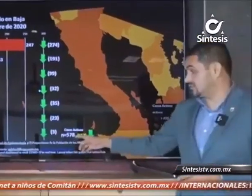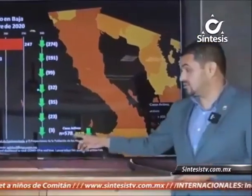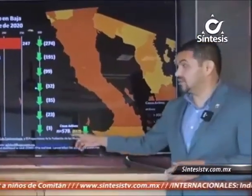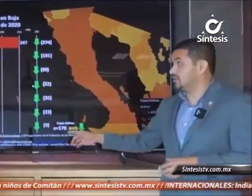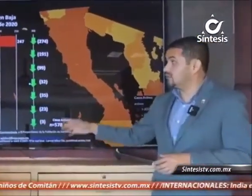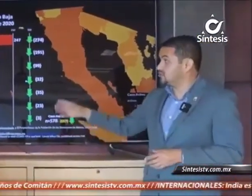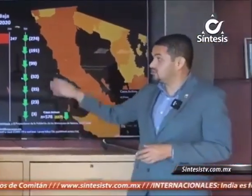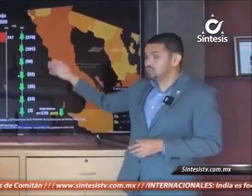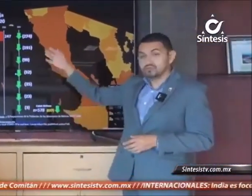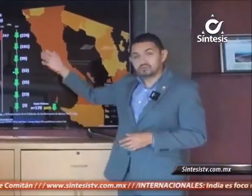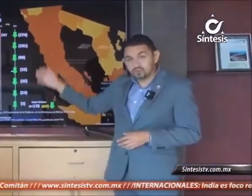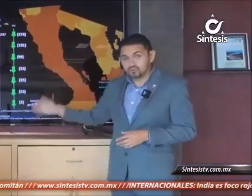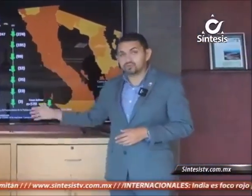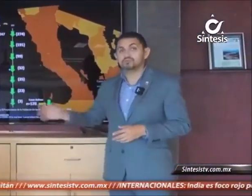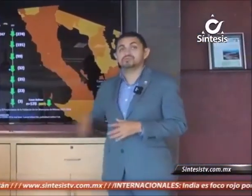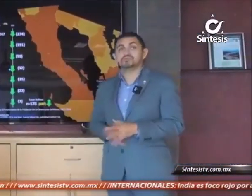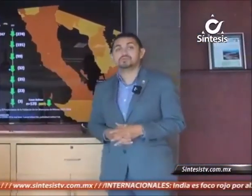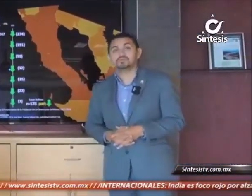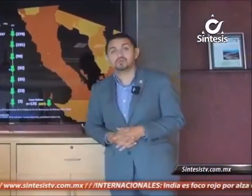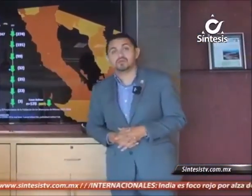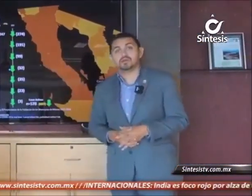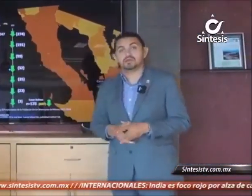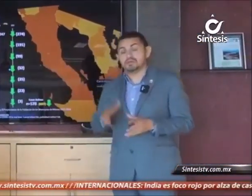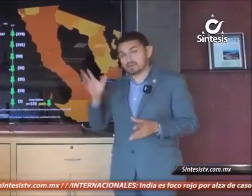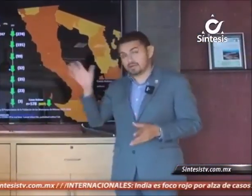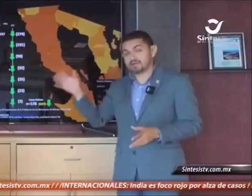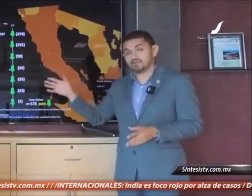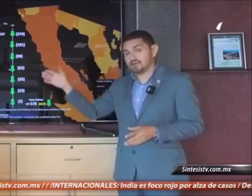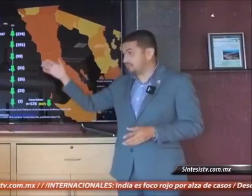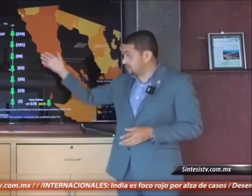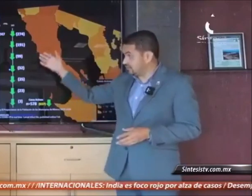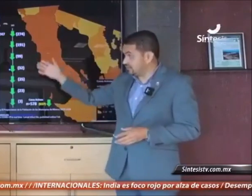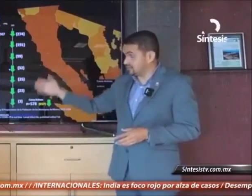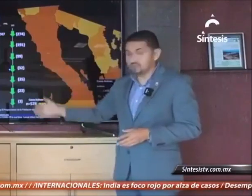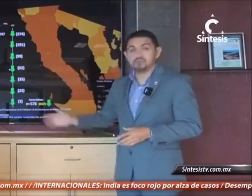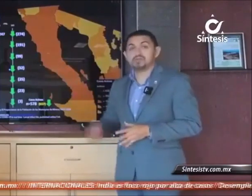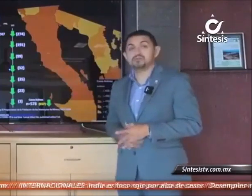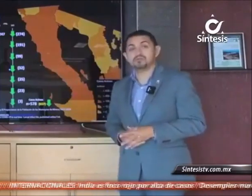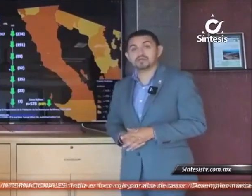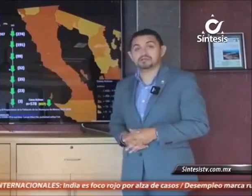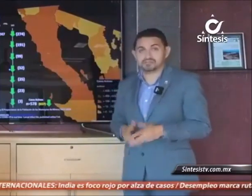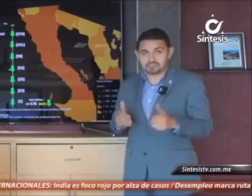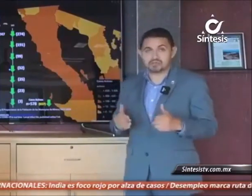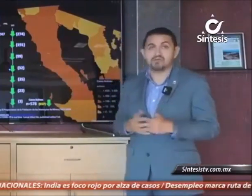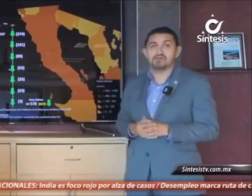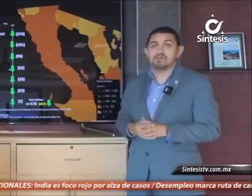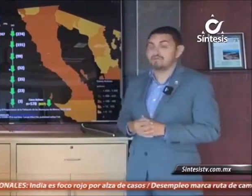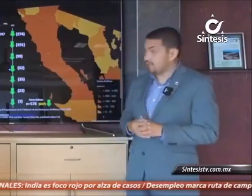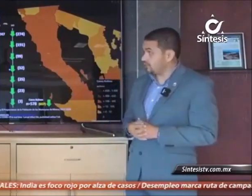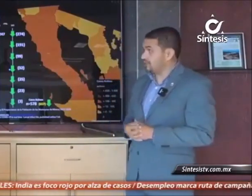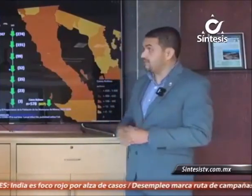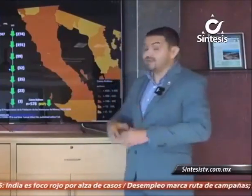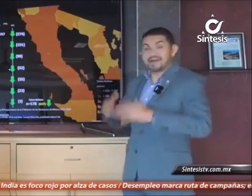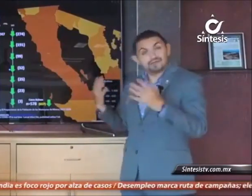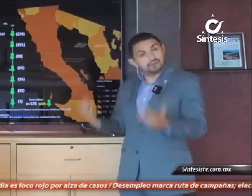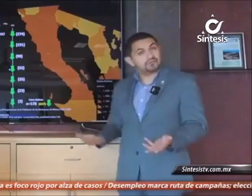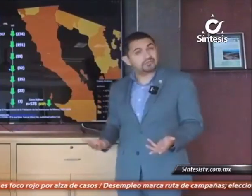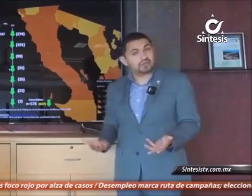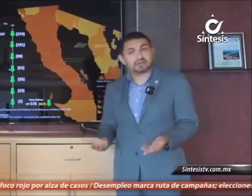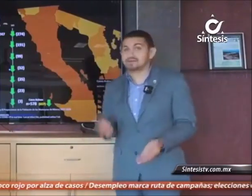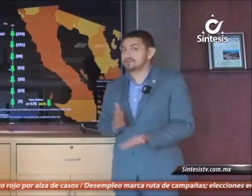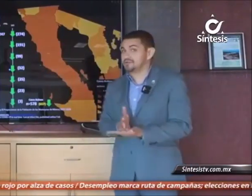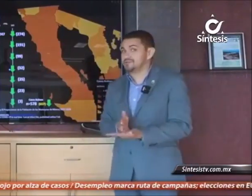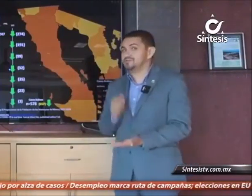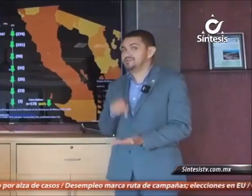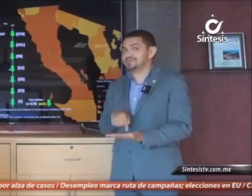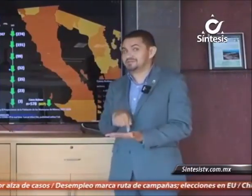64 y Ensenada en la 69, de la lista de ciudades con mayor cantidad de casos activos en el país. En este último reporte de la Secretaría de